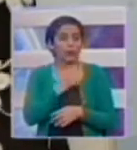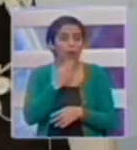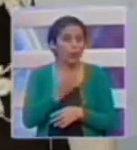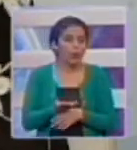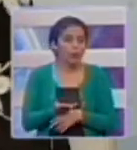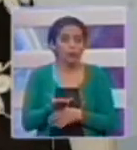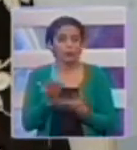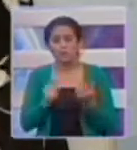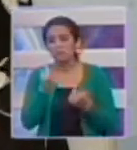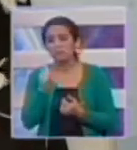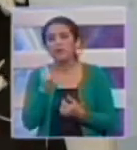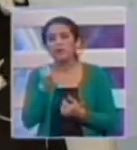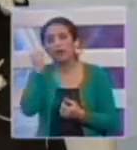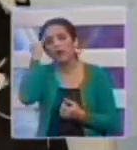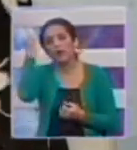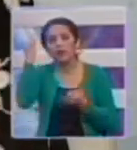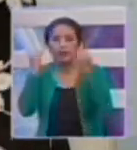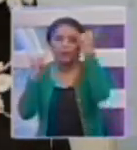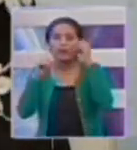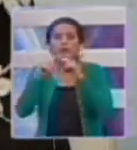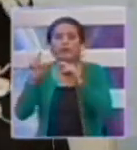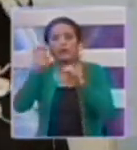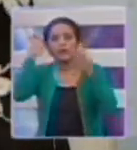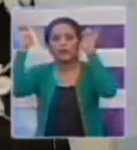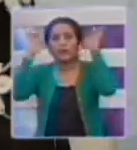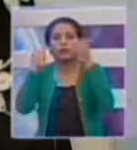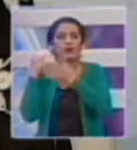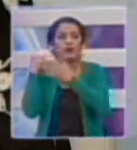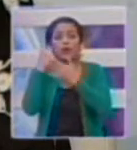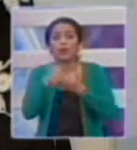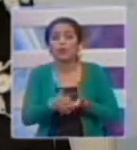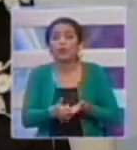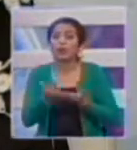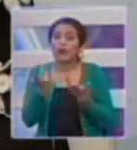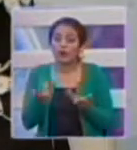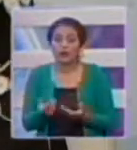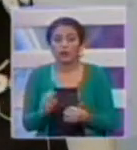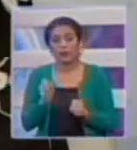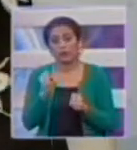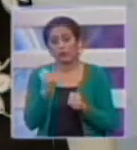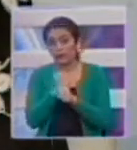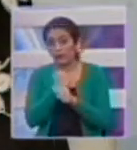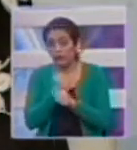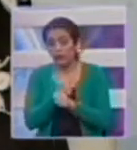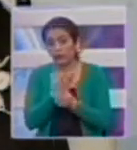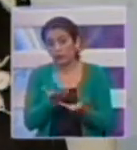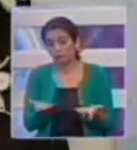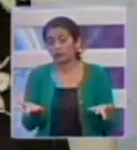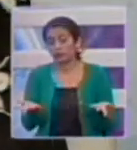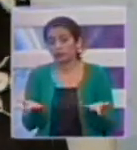y en los temas relacionados al empleo, a la fiscalización. Y me parece que de todas maneras